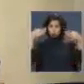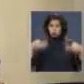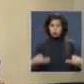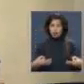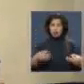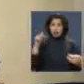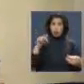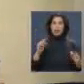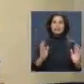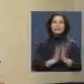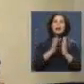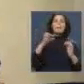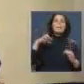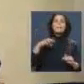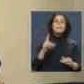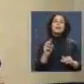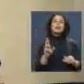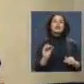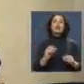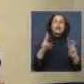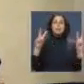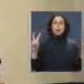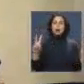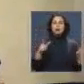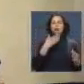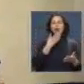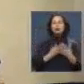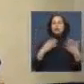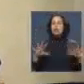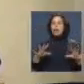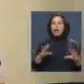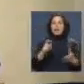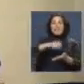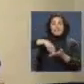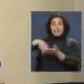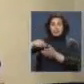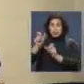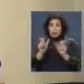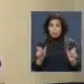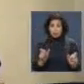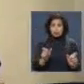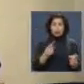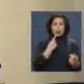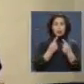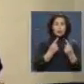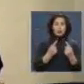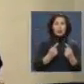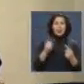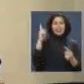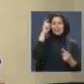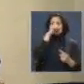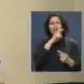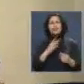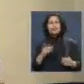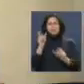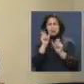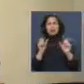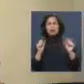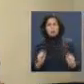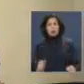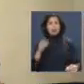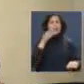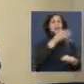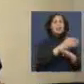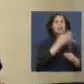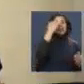Bueno, y cuando hemos juntado las firmas, yo quiero decir que tiene que ser un tremendo problema en la comuna para que la gente vaya a la notaría, porque es ante